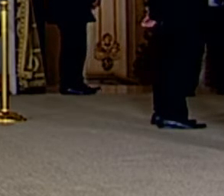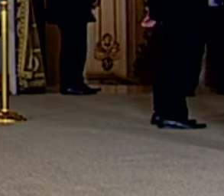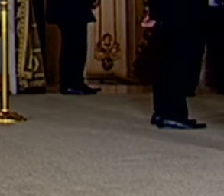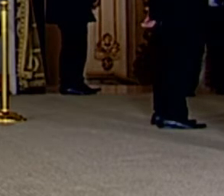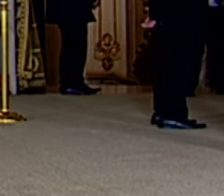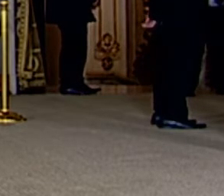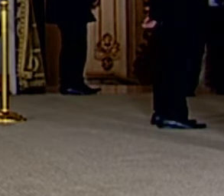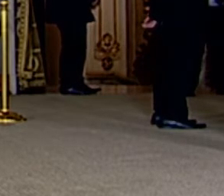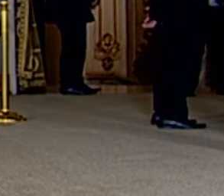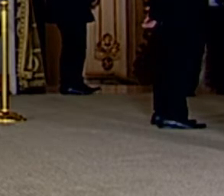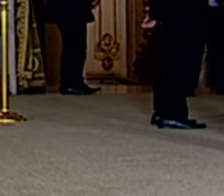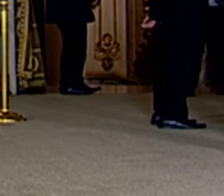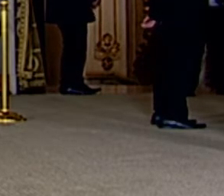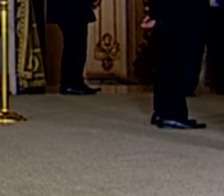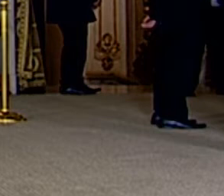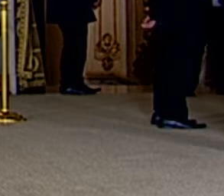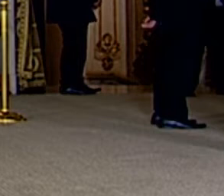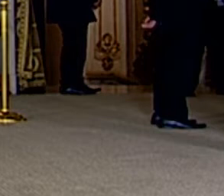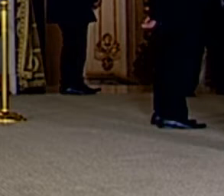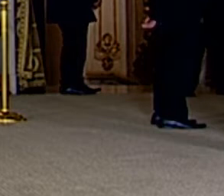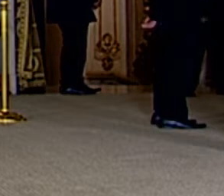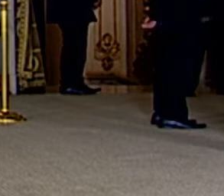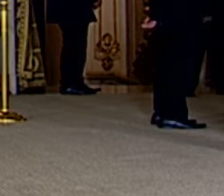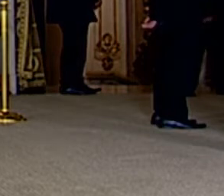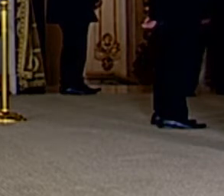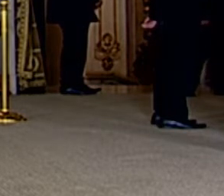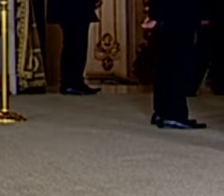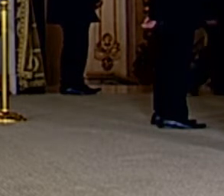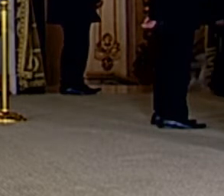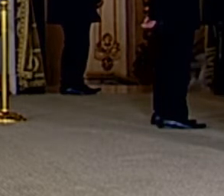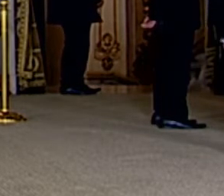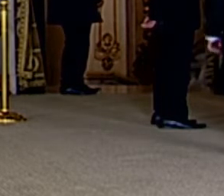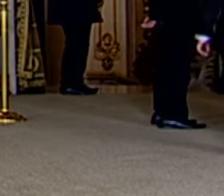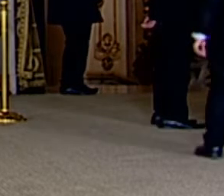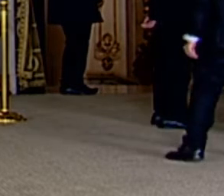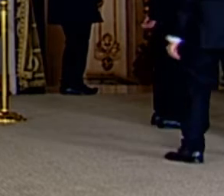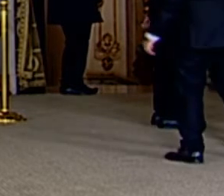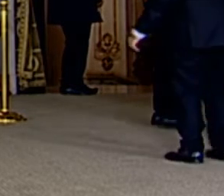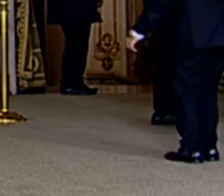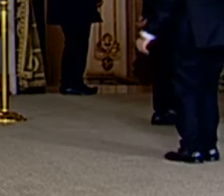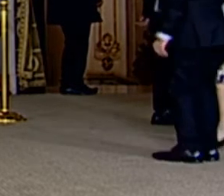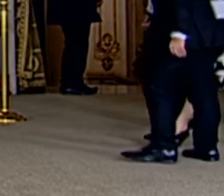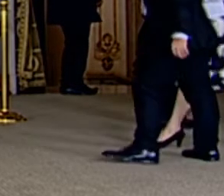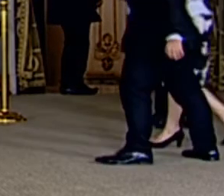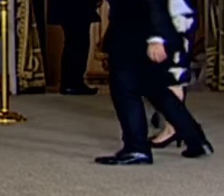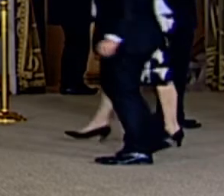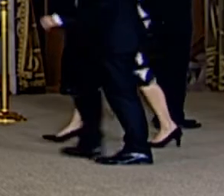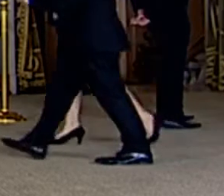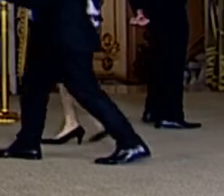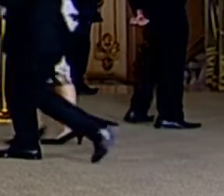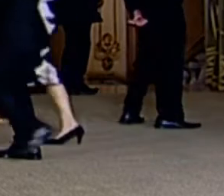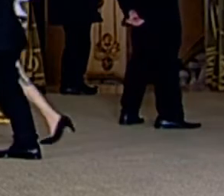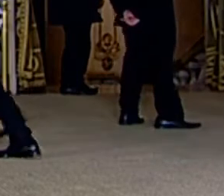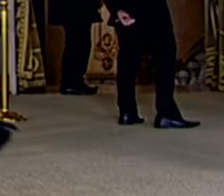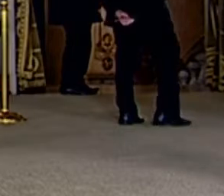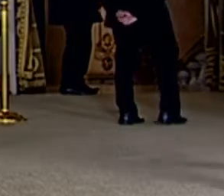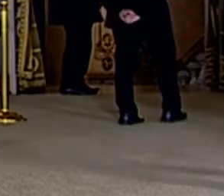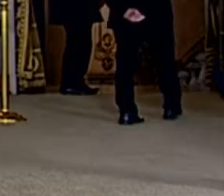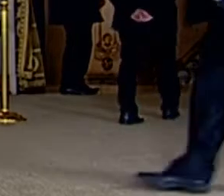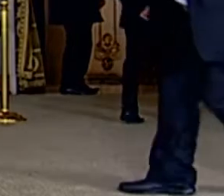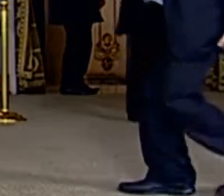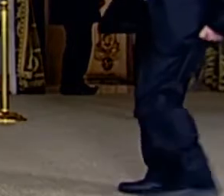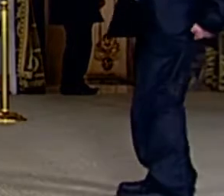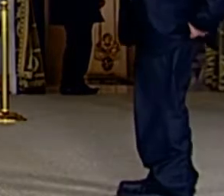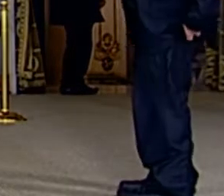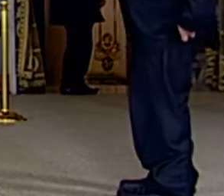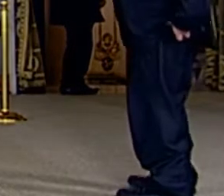teatro no todas las obras son extranjeras, sino que también hay obras nacionales. El Salón Foyer es el salón de descanso que utiliza su nombre desde el francés.